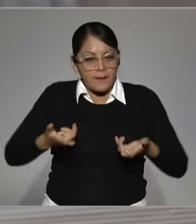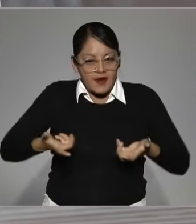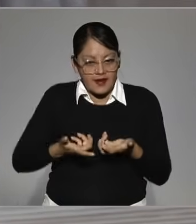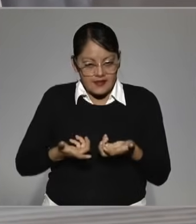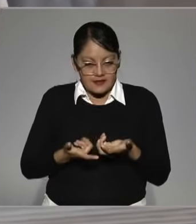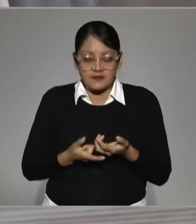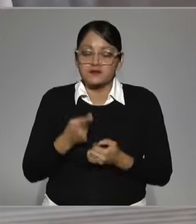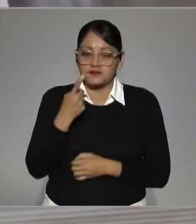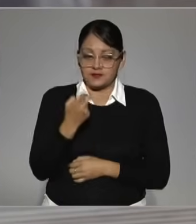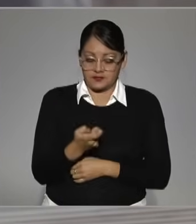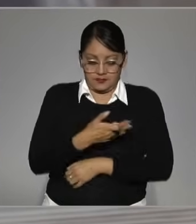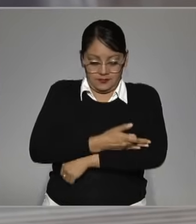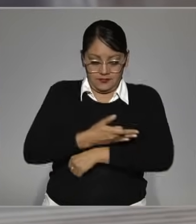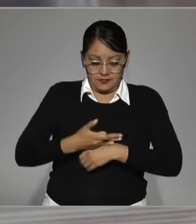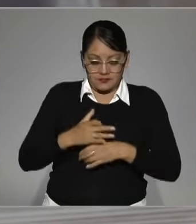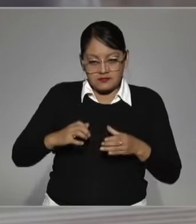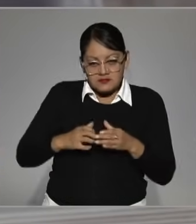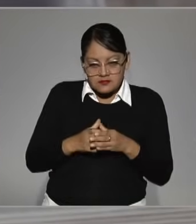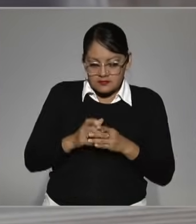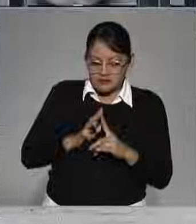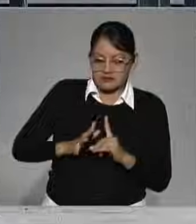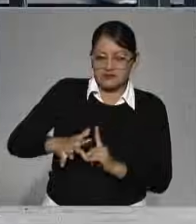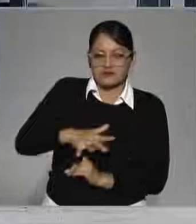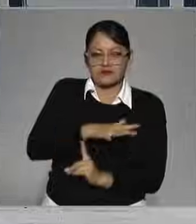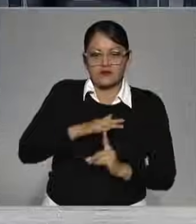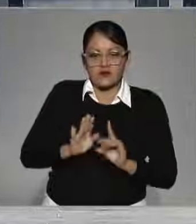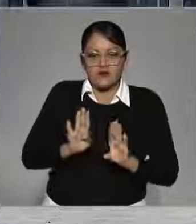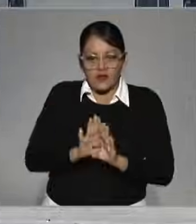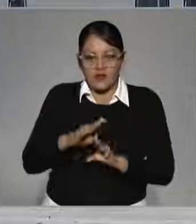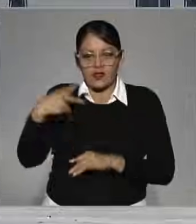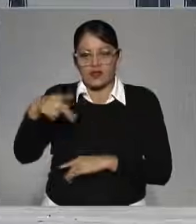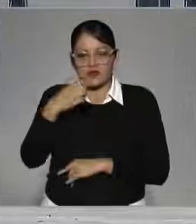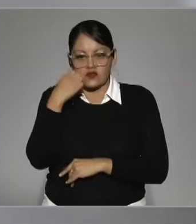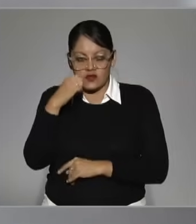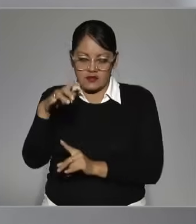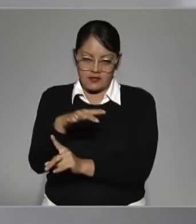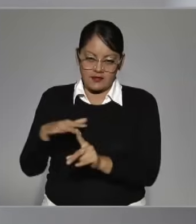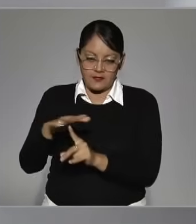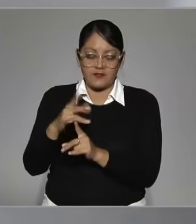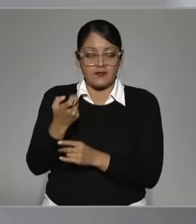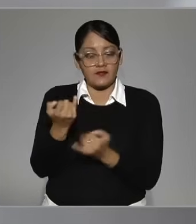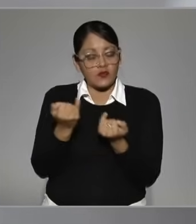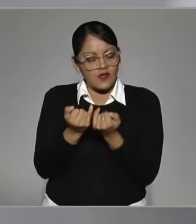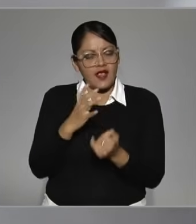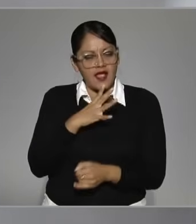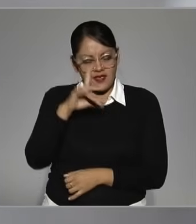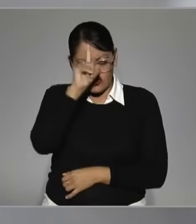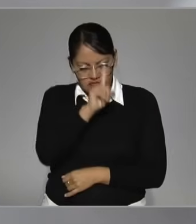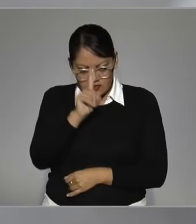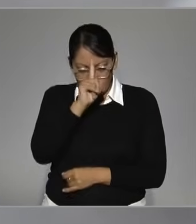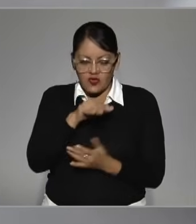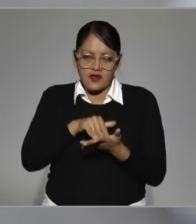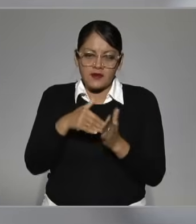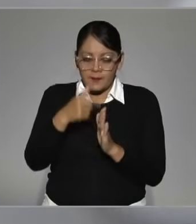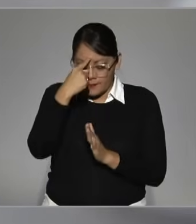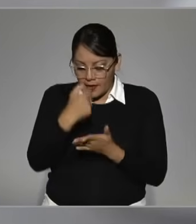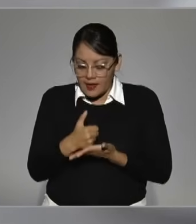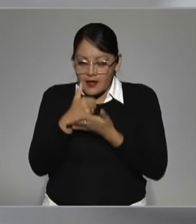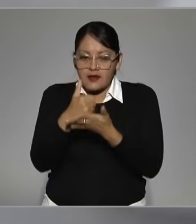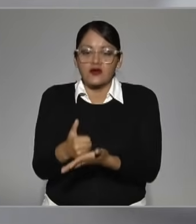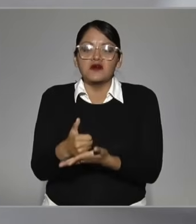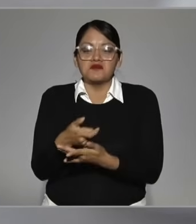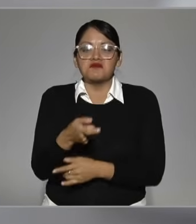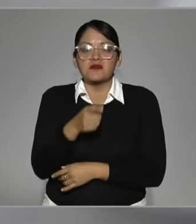la influencia de la familia y de la escuela, así como las recomendaciones o estrategias para que pueda ser de la